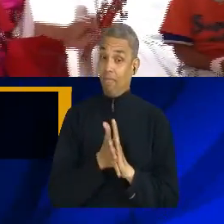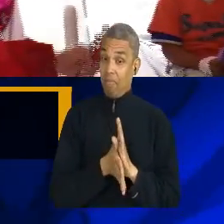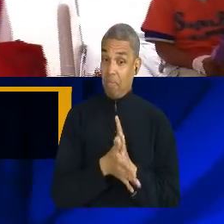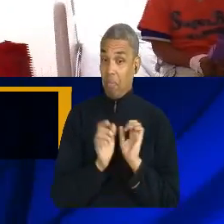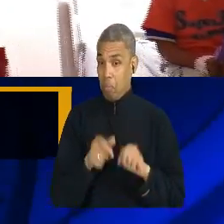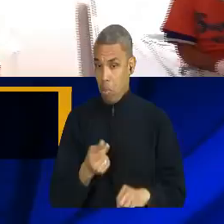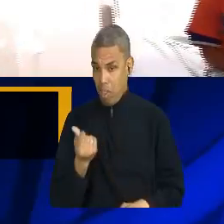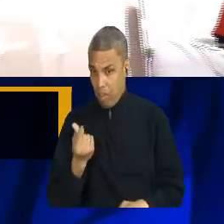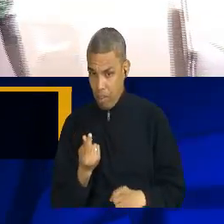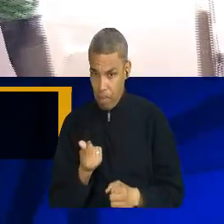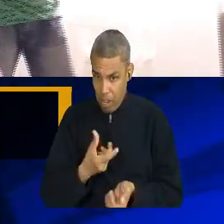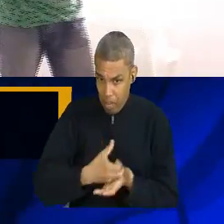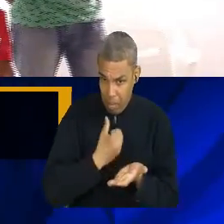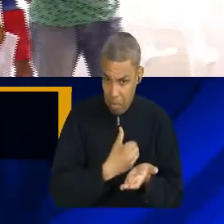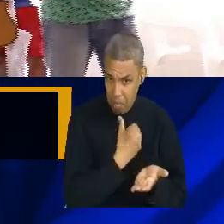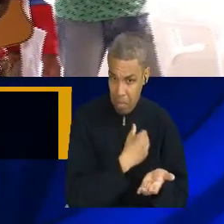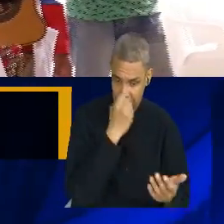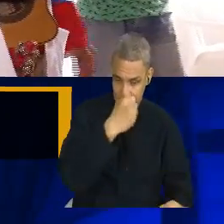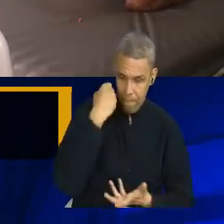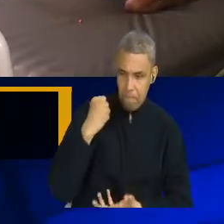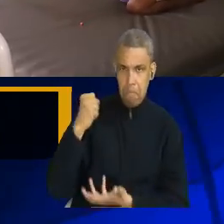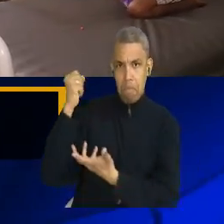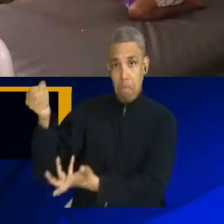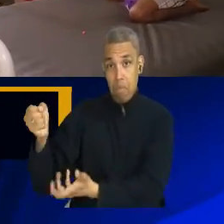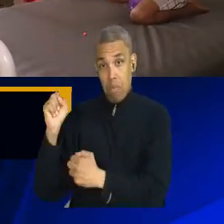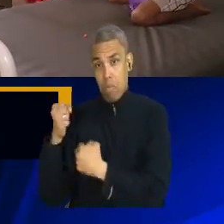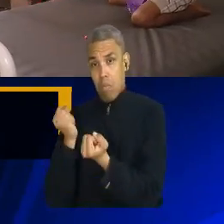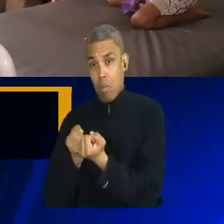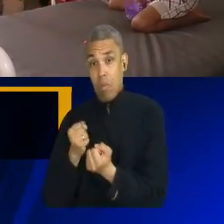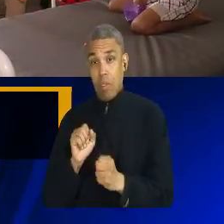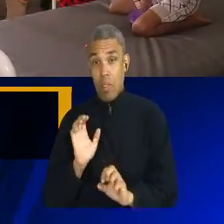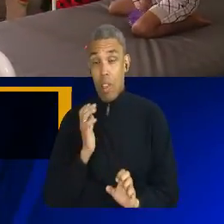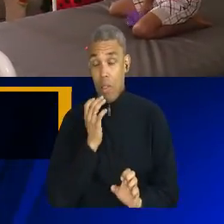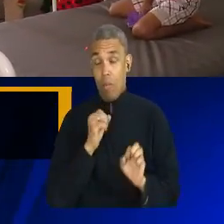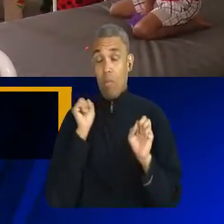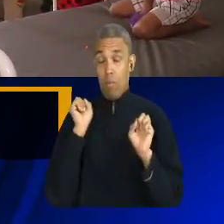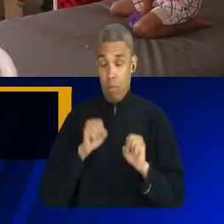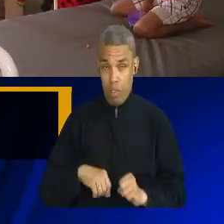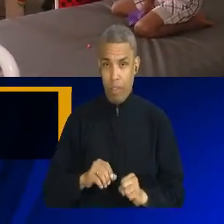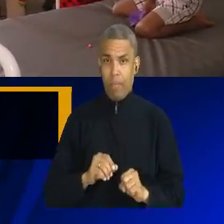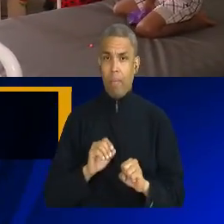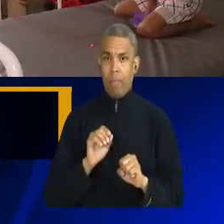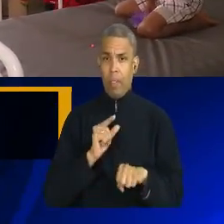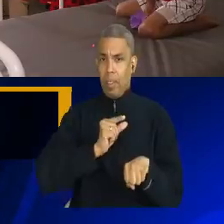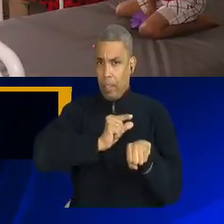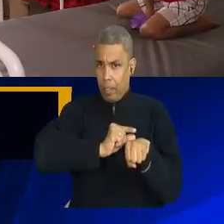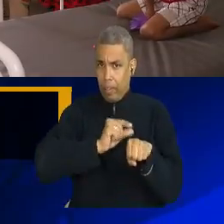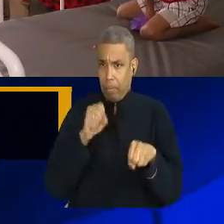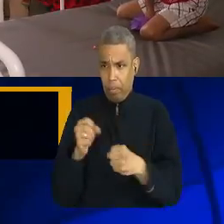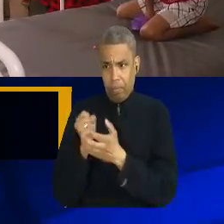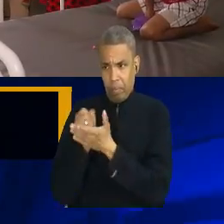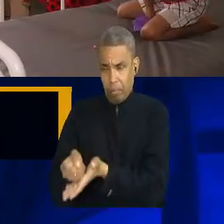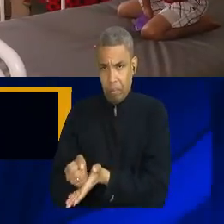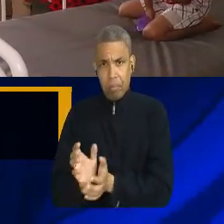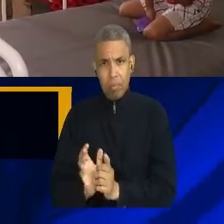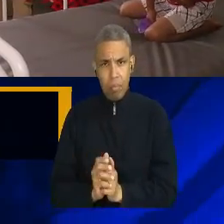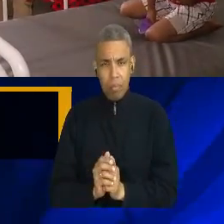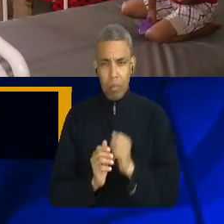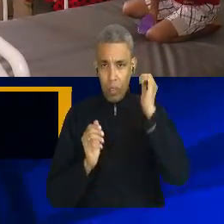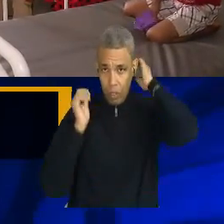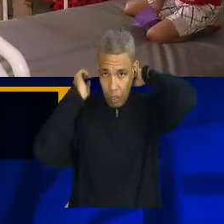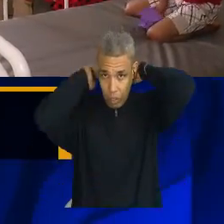o podemos hacer una actividad, un bazar, por ejemplo, y podemos dejar a la Fundación Doctora Clown que ponga un stand. O quiero